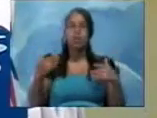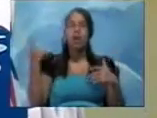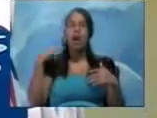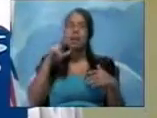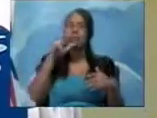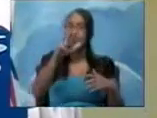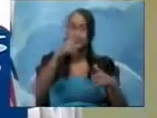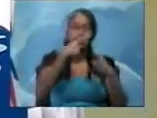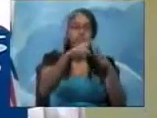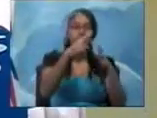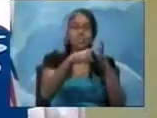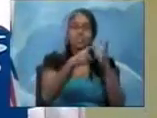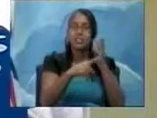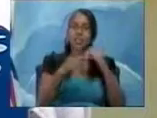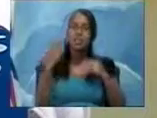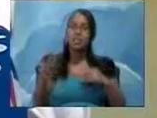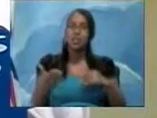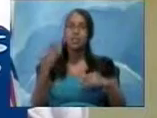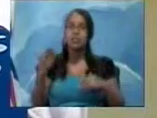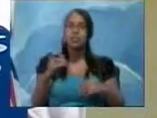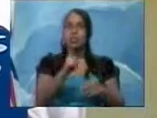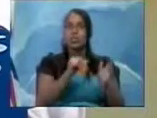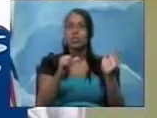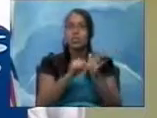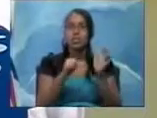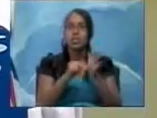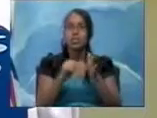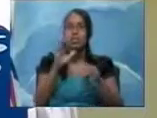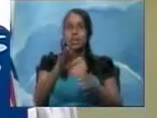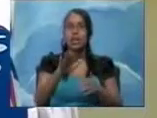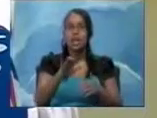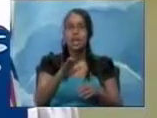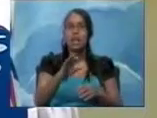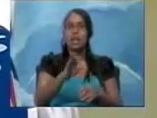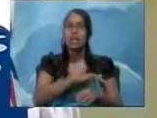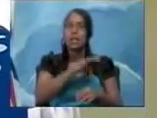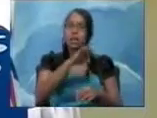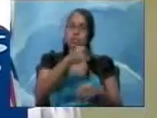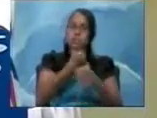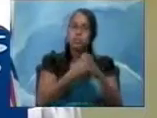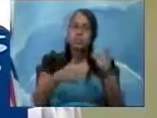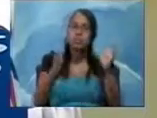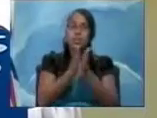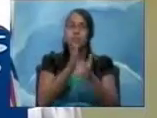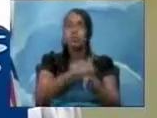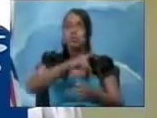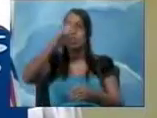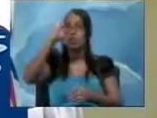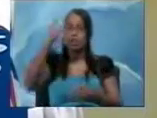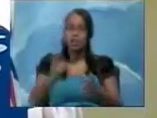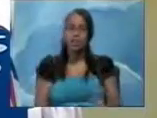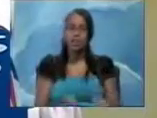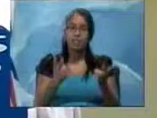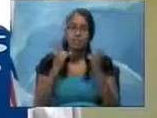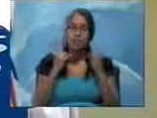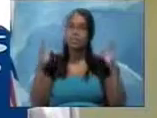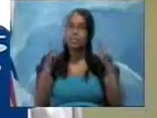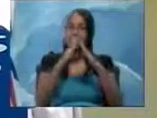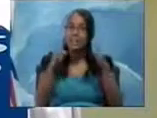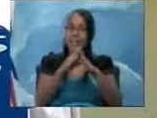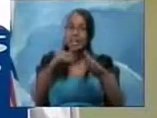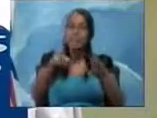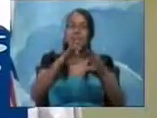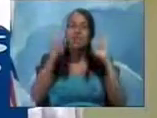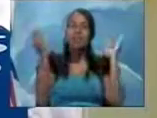importantes de de de donde está el el espíritu del señor en la vida en la casa en el hogar de una persona en